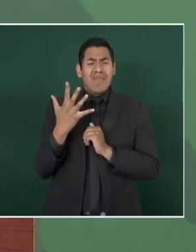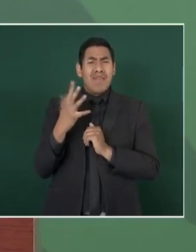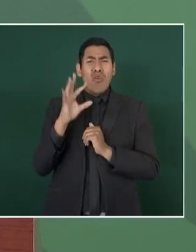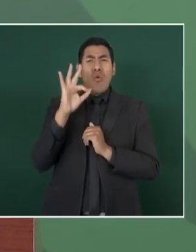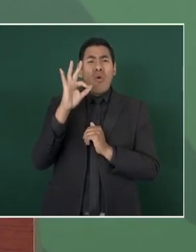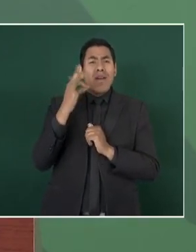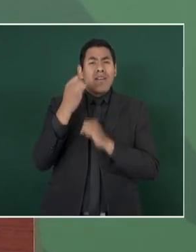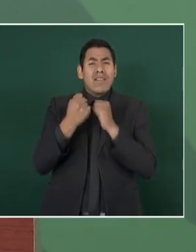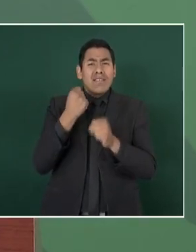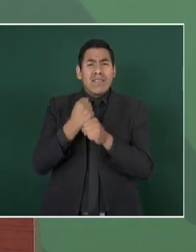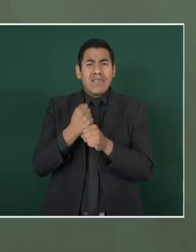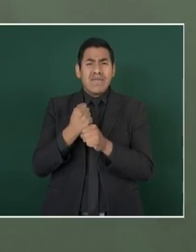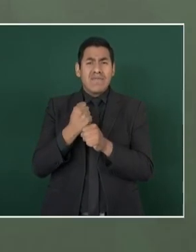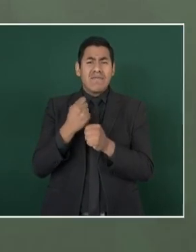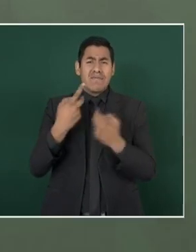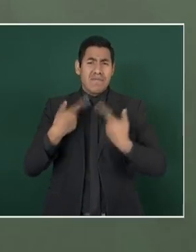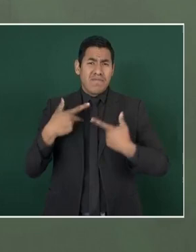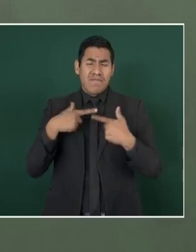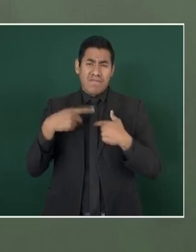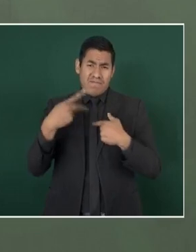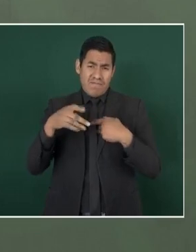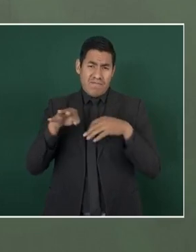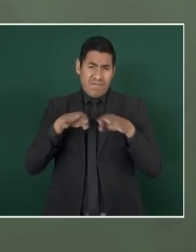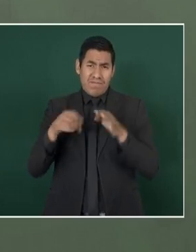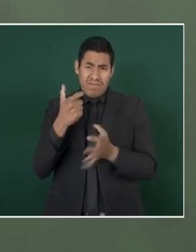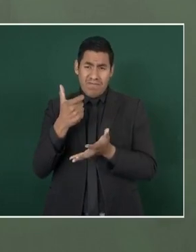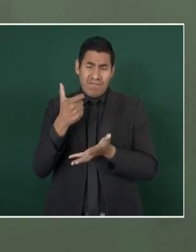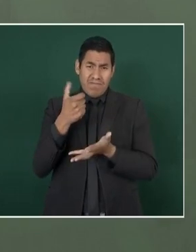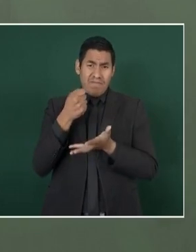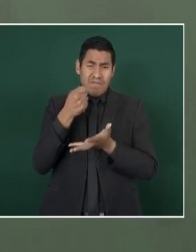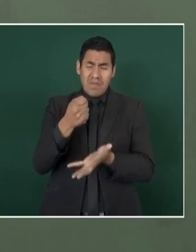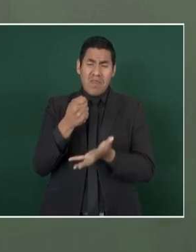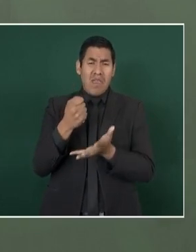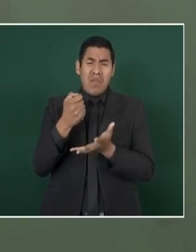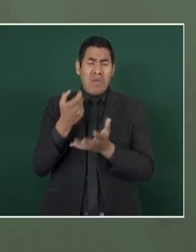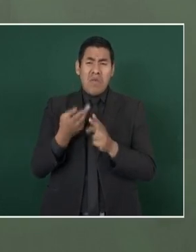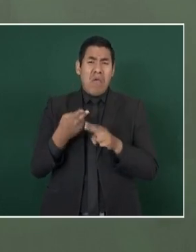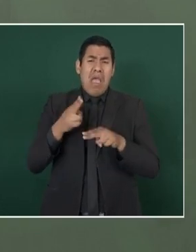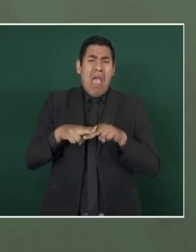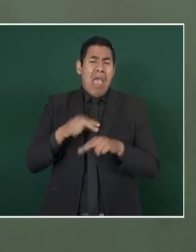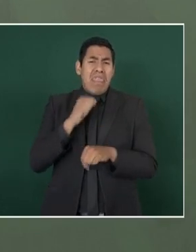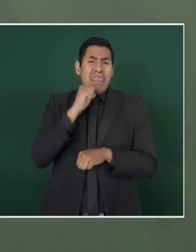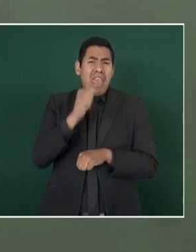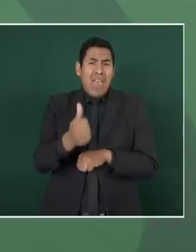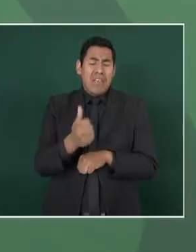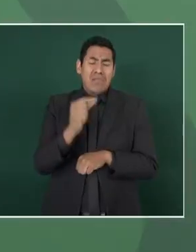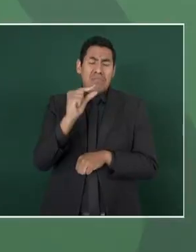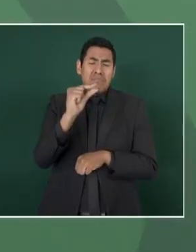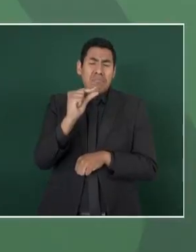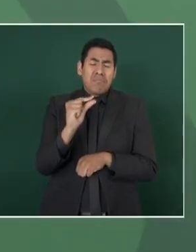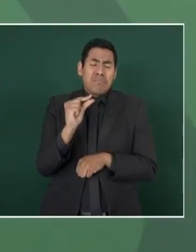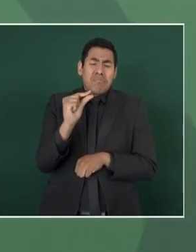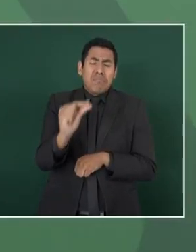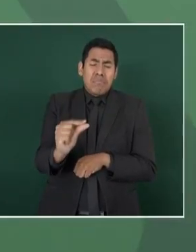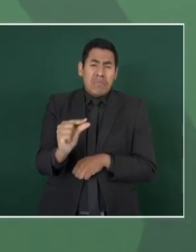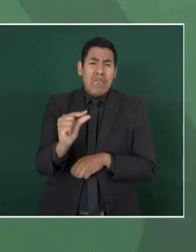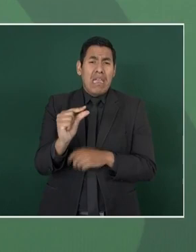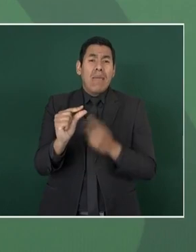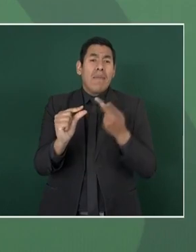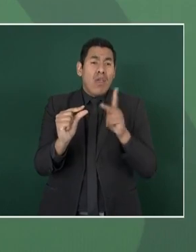40 años, el salario mínimo y el salario en general.